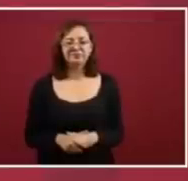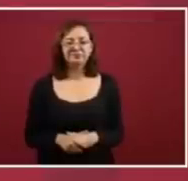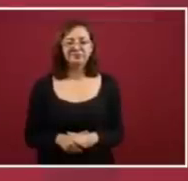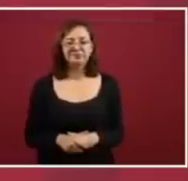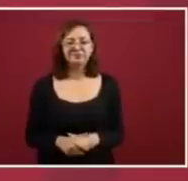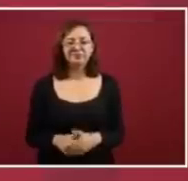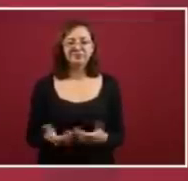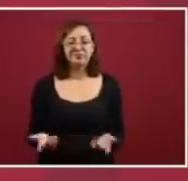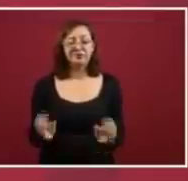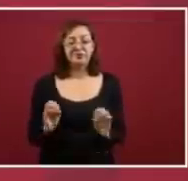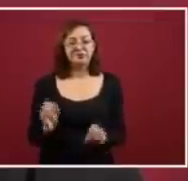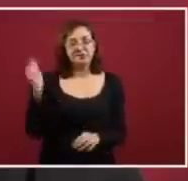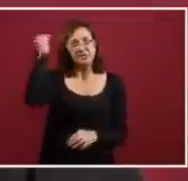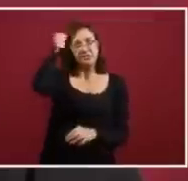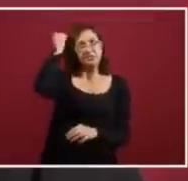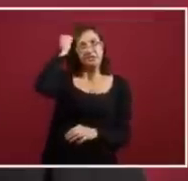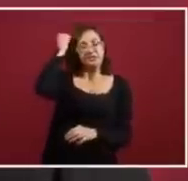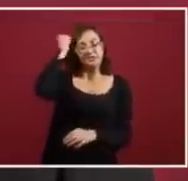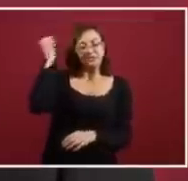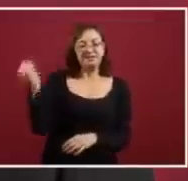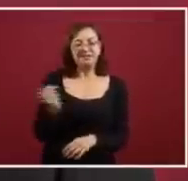o toco madera,